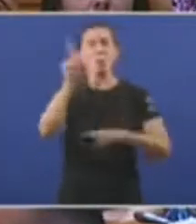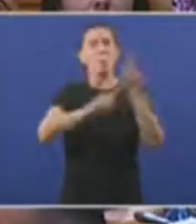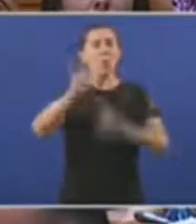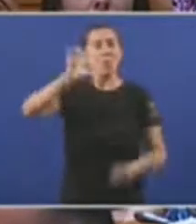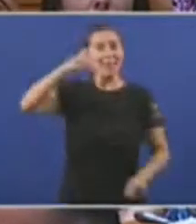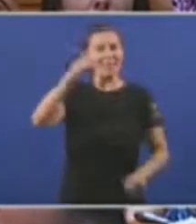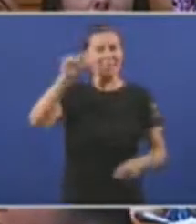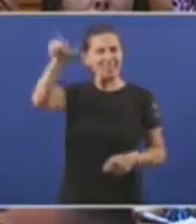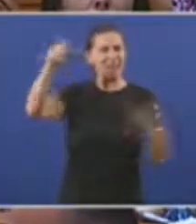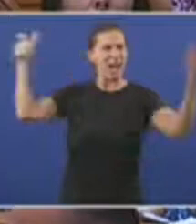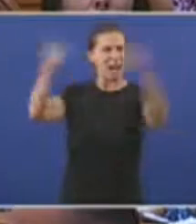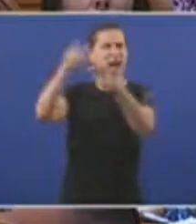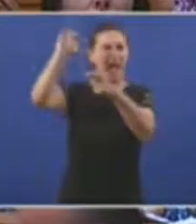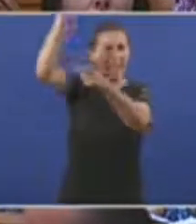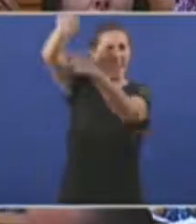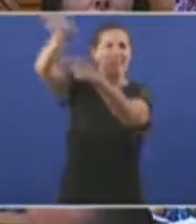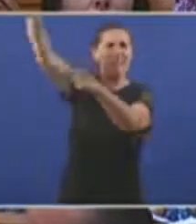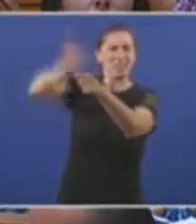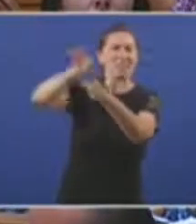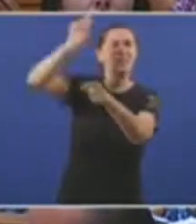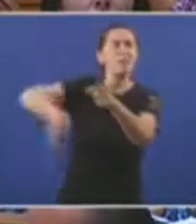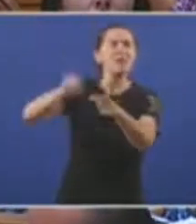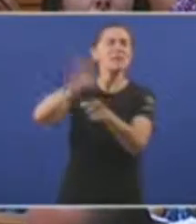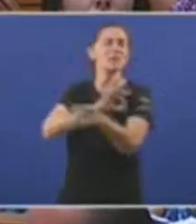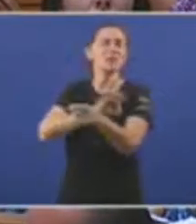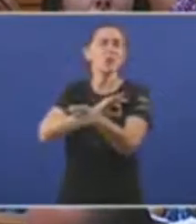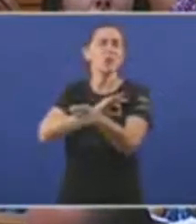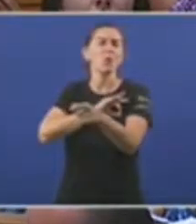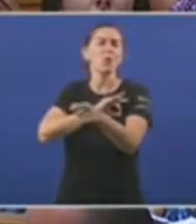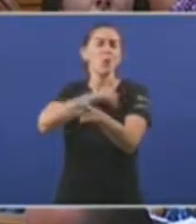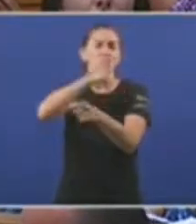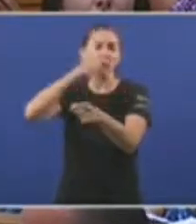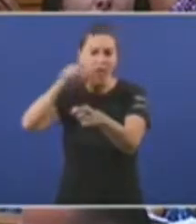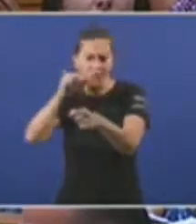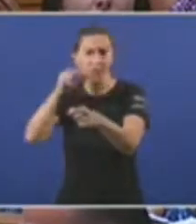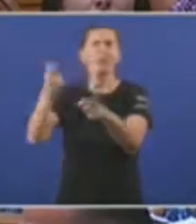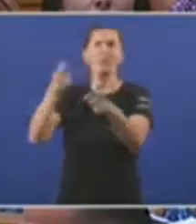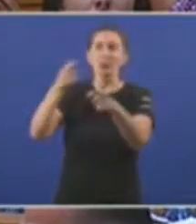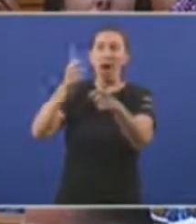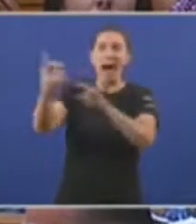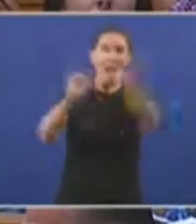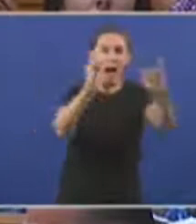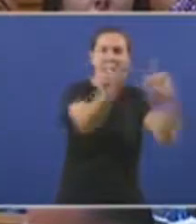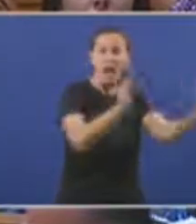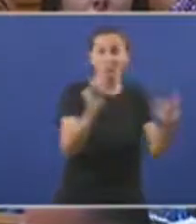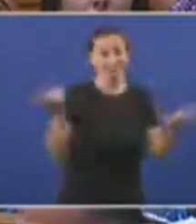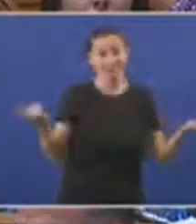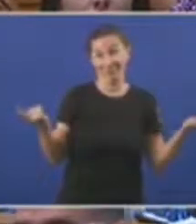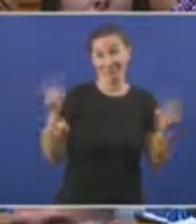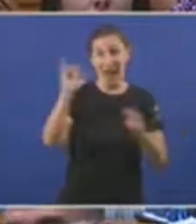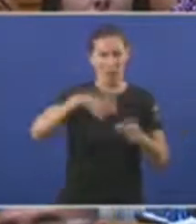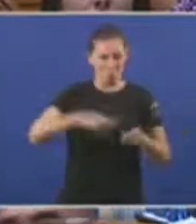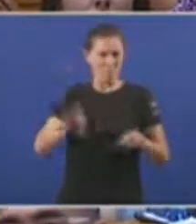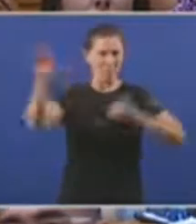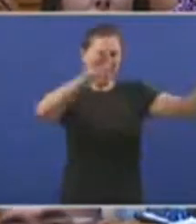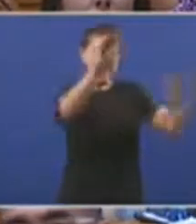e que aí tamén estén as portas de xiratorias onde aparece o señor González. O problema é o de sempre, que non pensan neste país